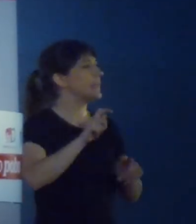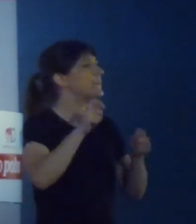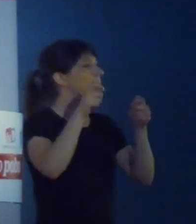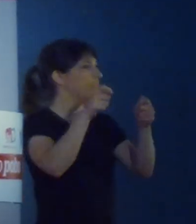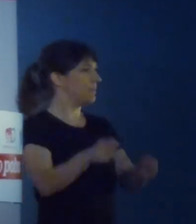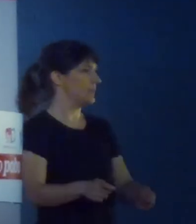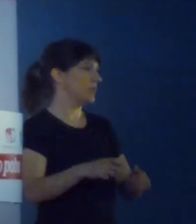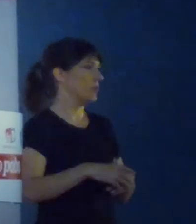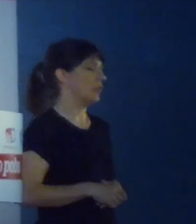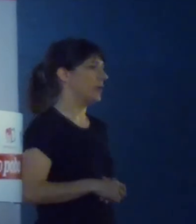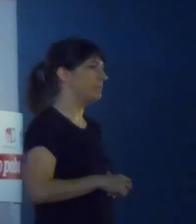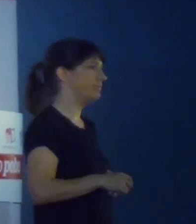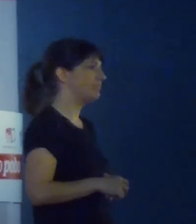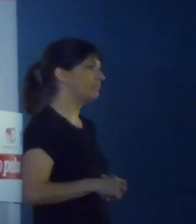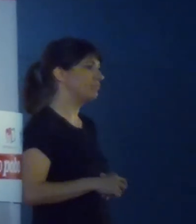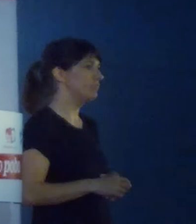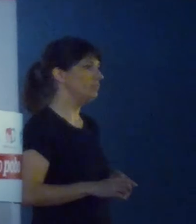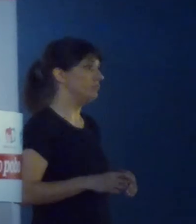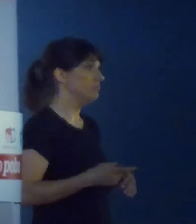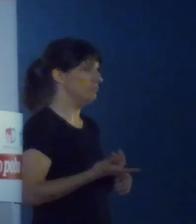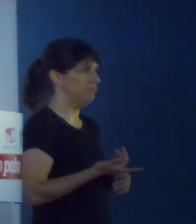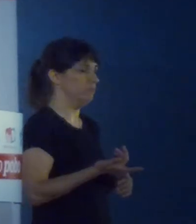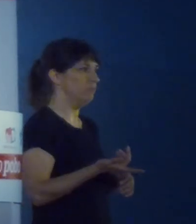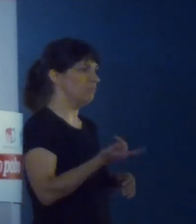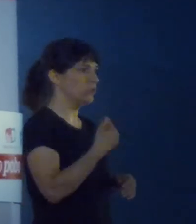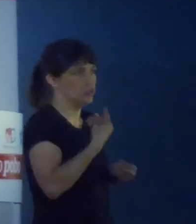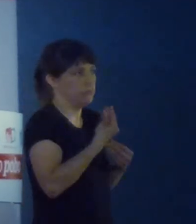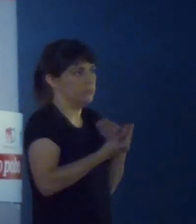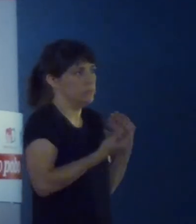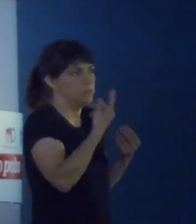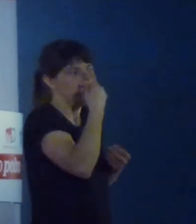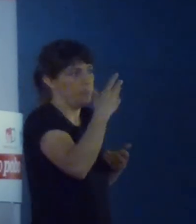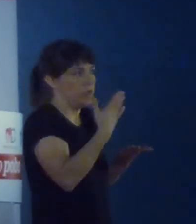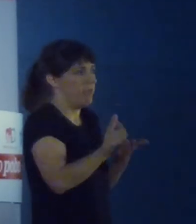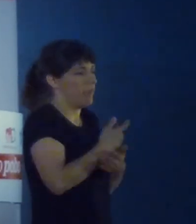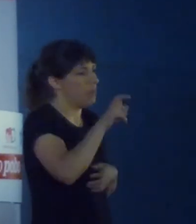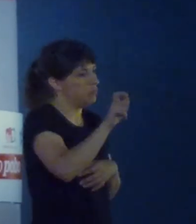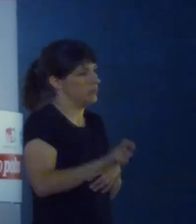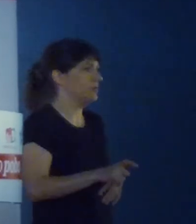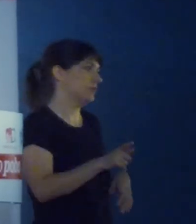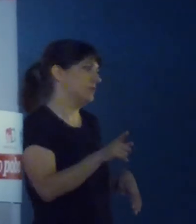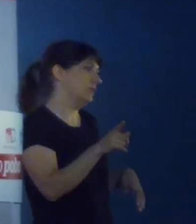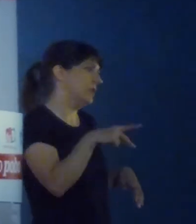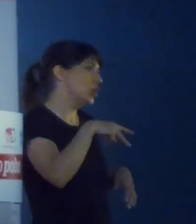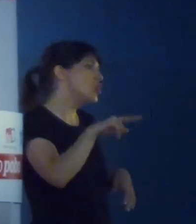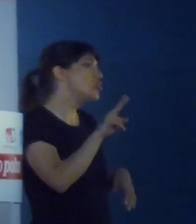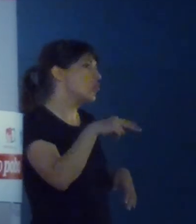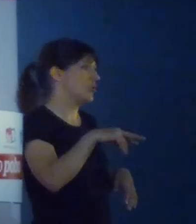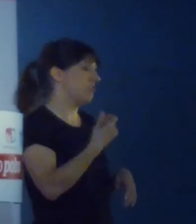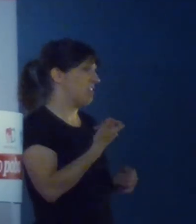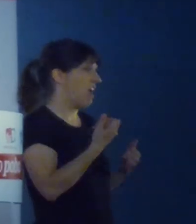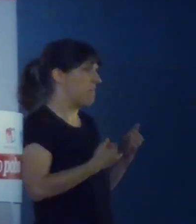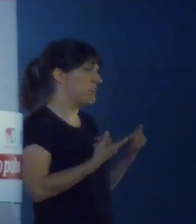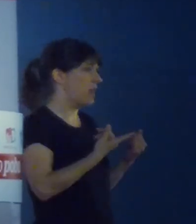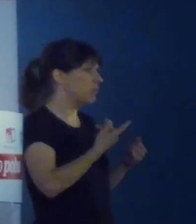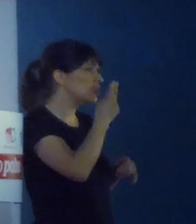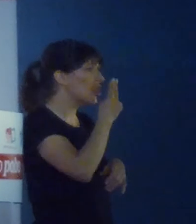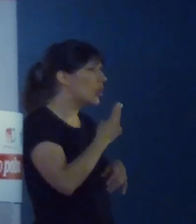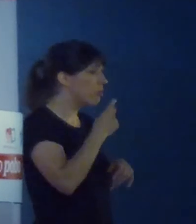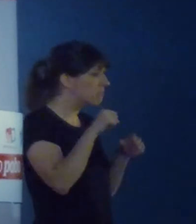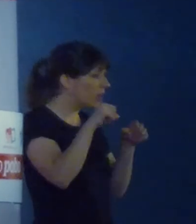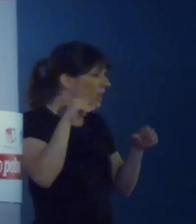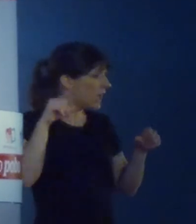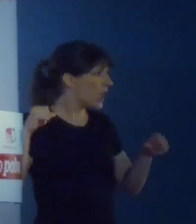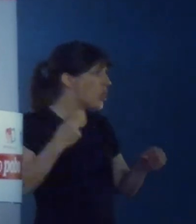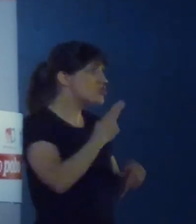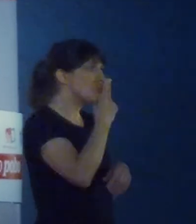naturalmente un debate trucado, prefixado, porque todos sabíamos que o Núñez non iba a cumplir ninguna das promesas que fixera